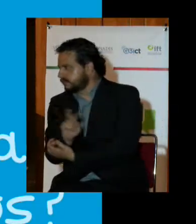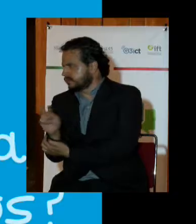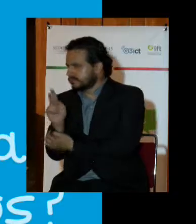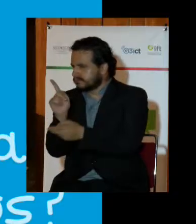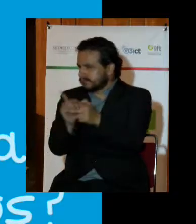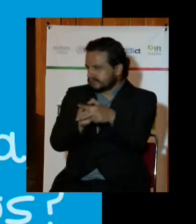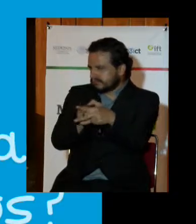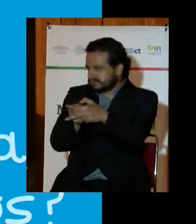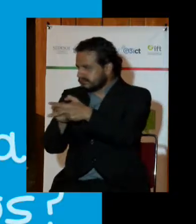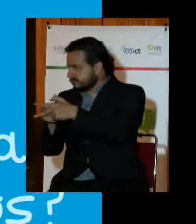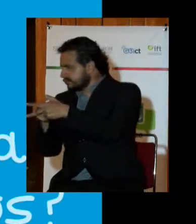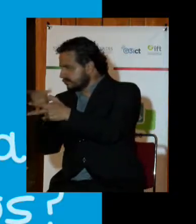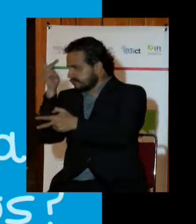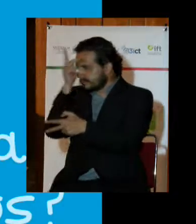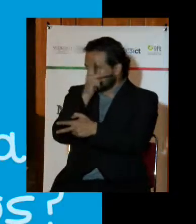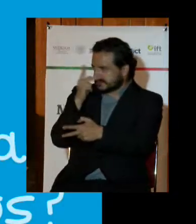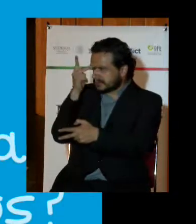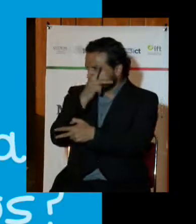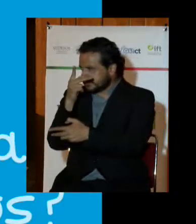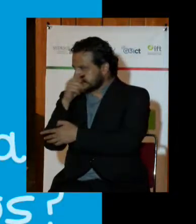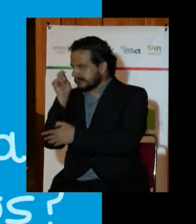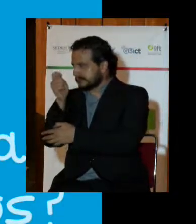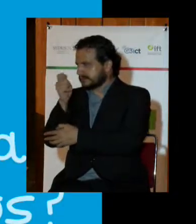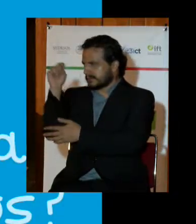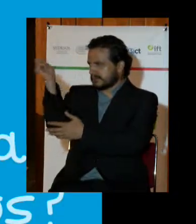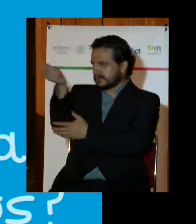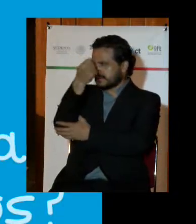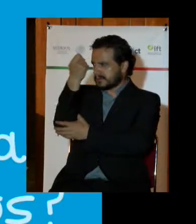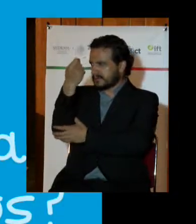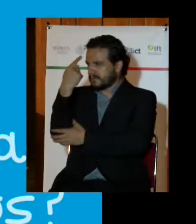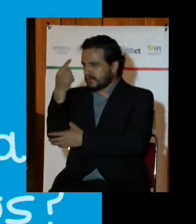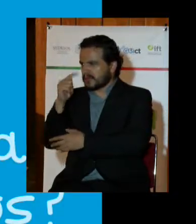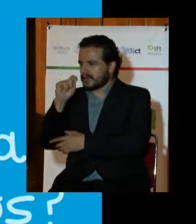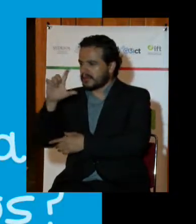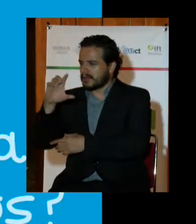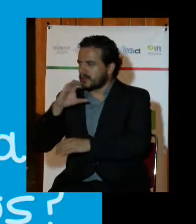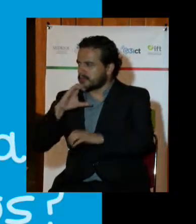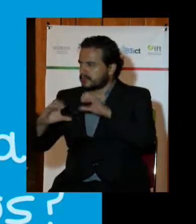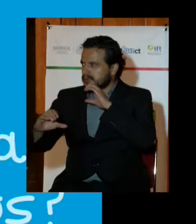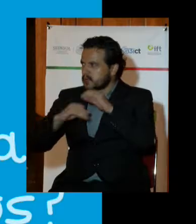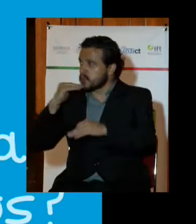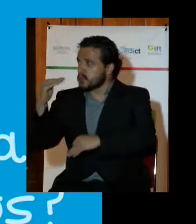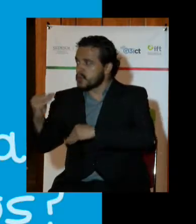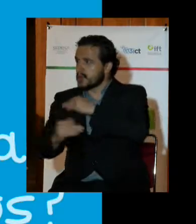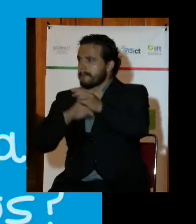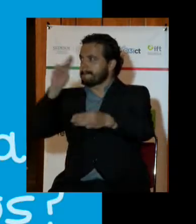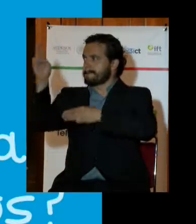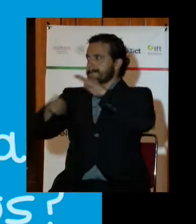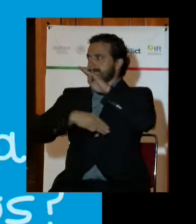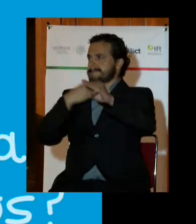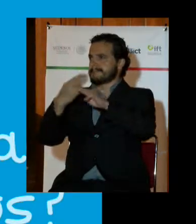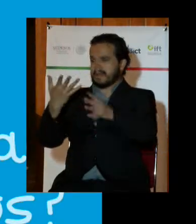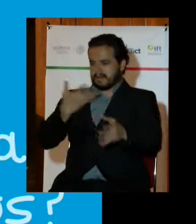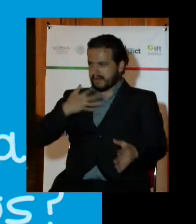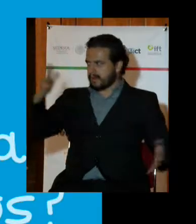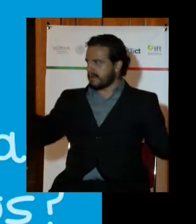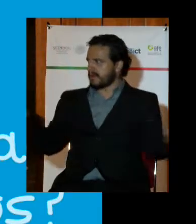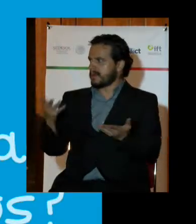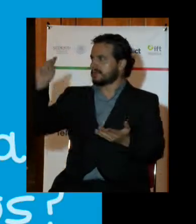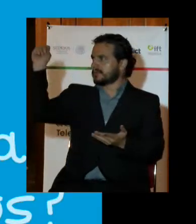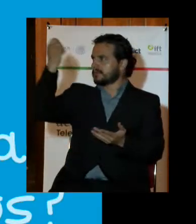la tecnología y las telecomunicaciones en realidad llegaran a todo mundo en todos lados. Esto es todavía bastante